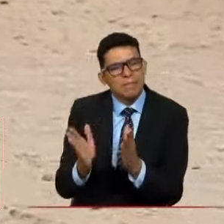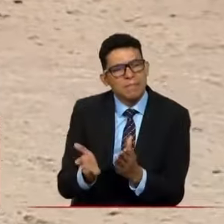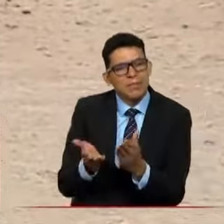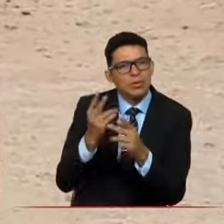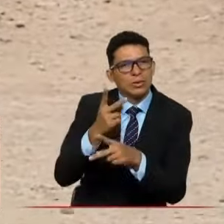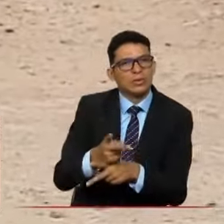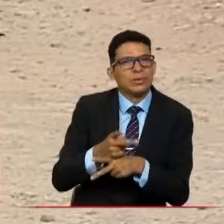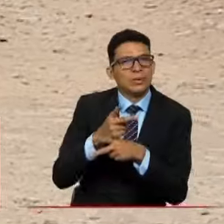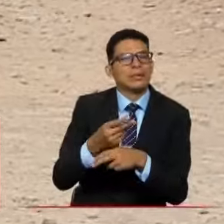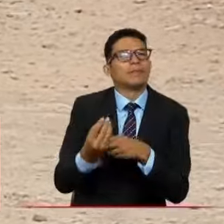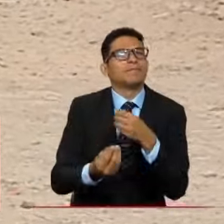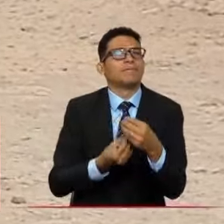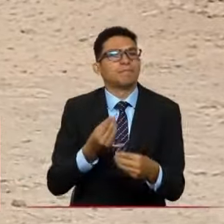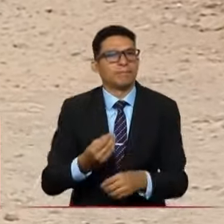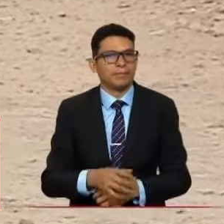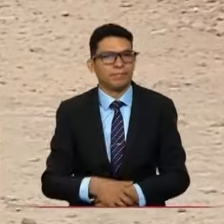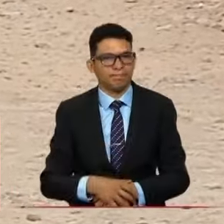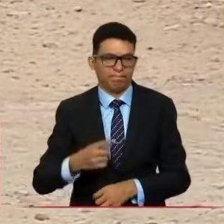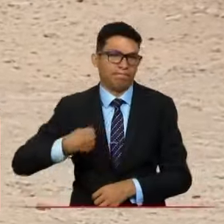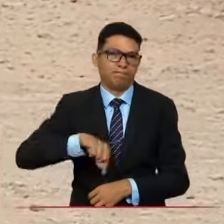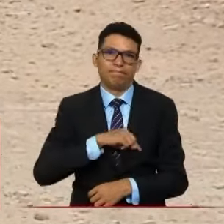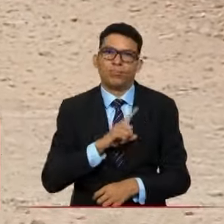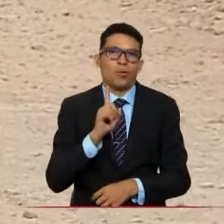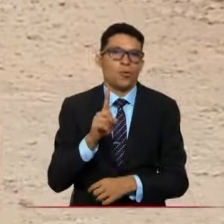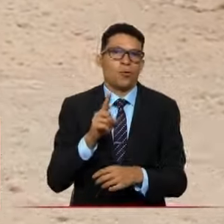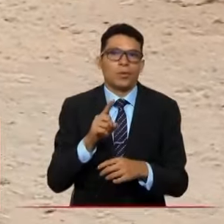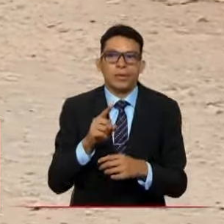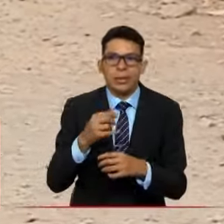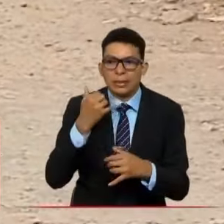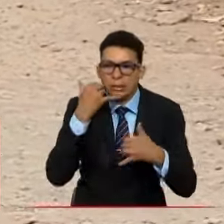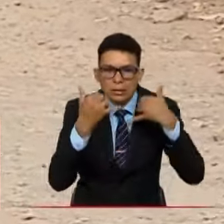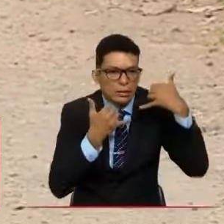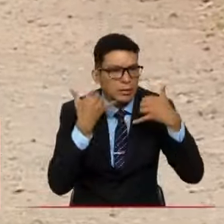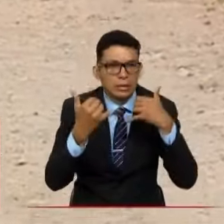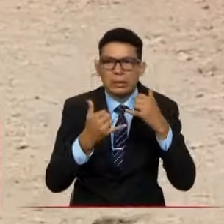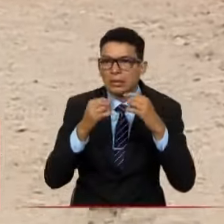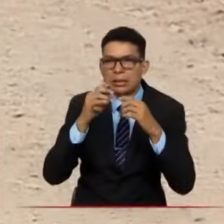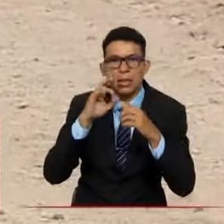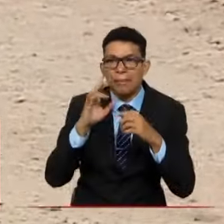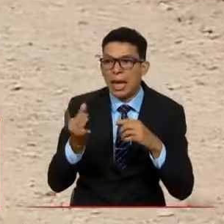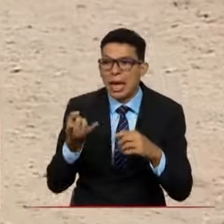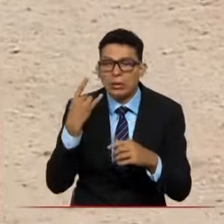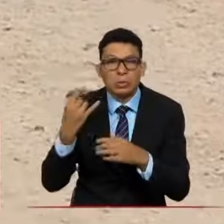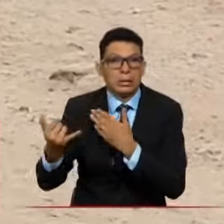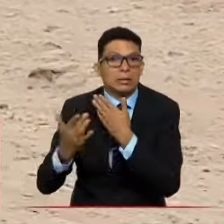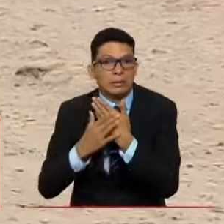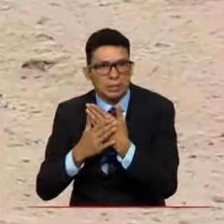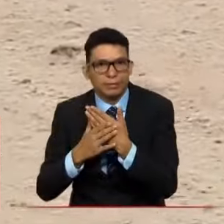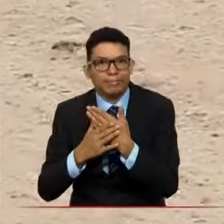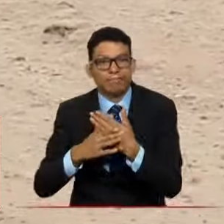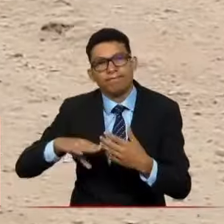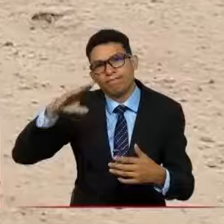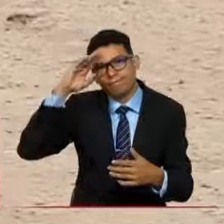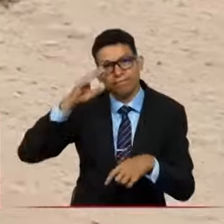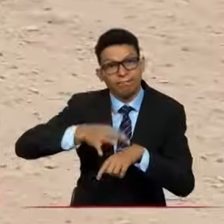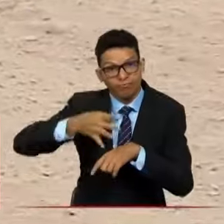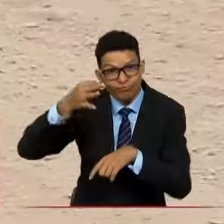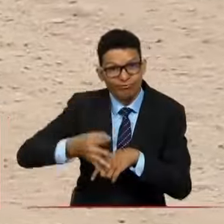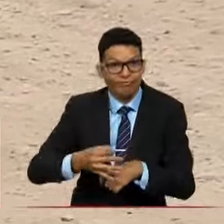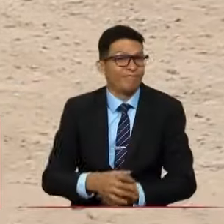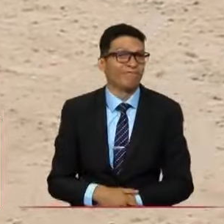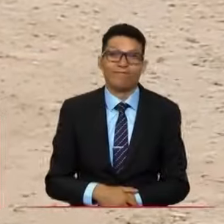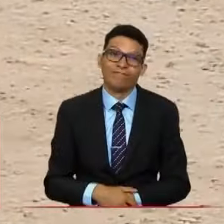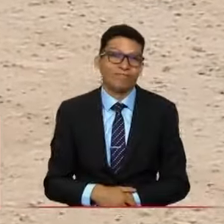en el sector? Lo único que hemos podido hacer es red de seguridad, donde estamos pendientes en la vía, pero es difícil cuando la policía no llega a tiempo, no hay